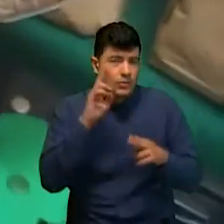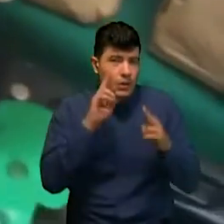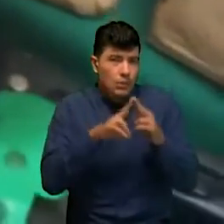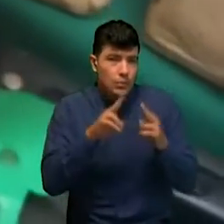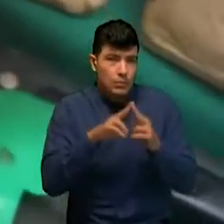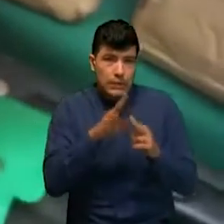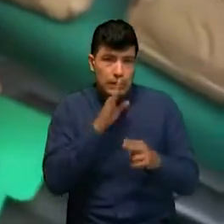de marihuana